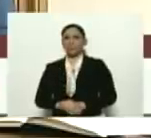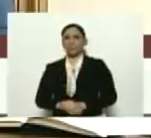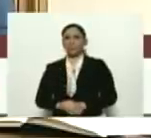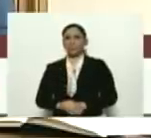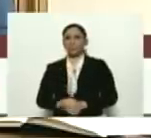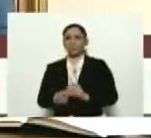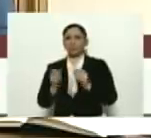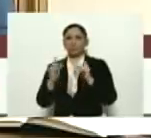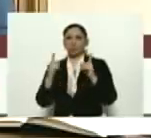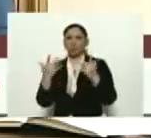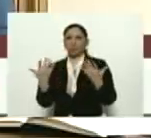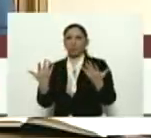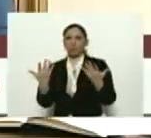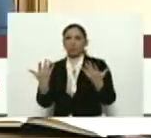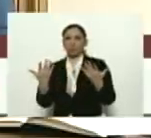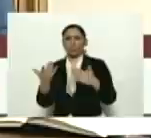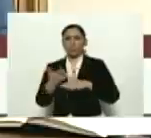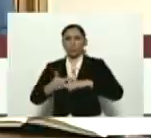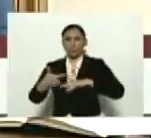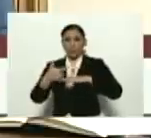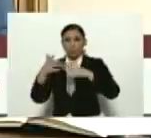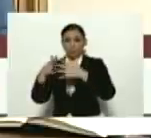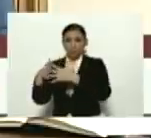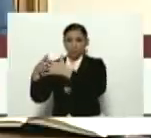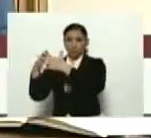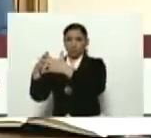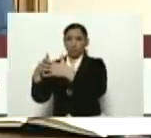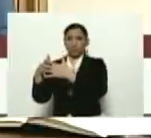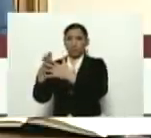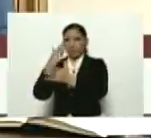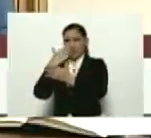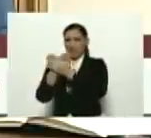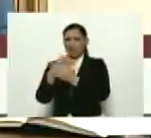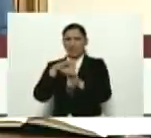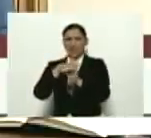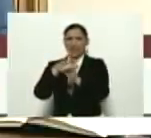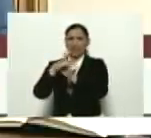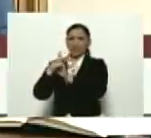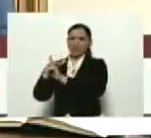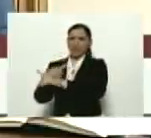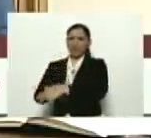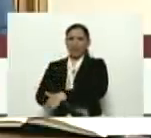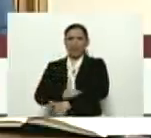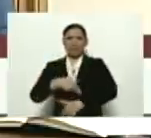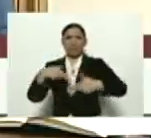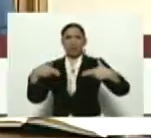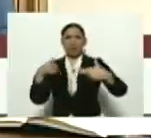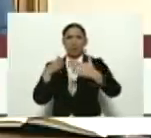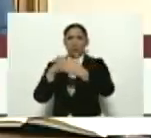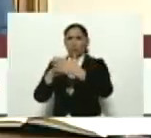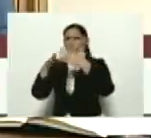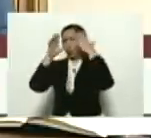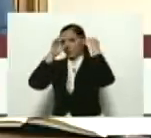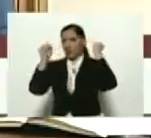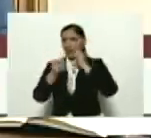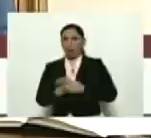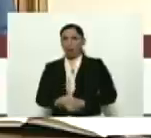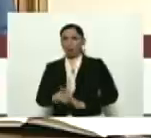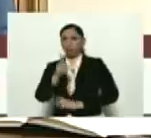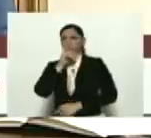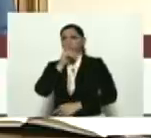inaudito, del gobierno de Estados Unidos ante un ataque armado contra una embajada. Han guardado